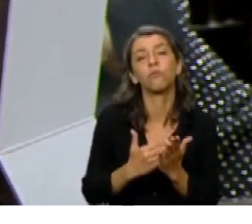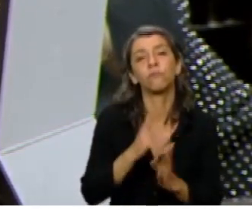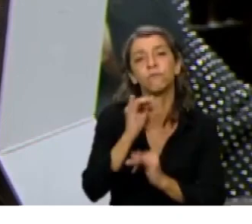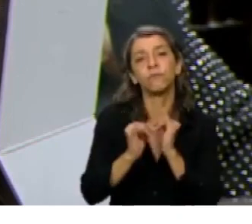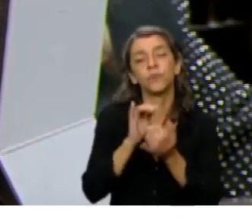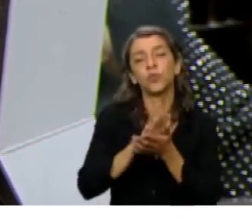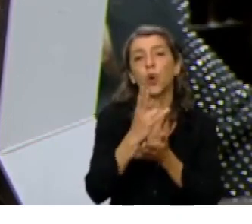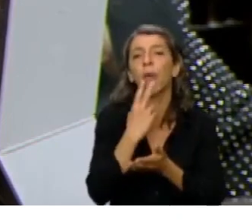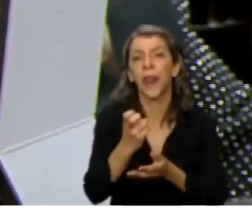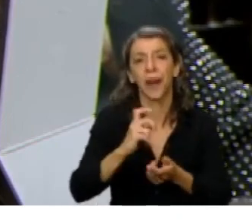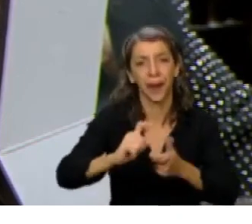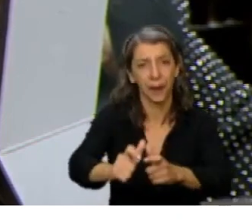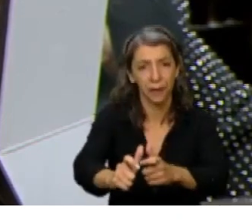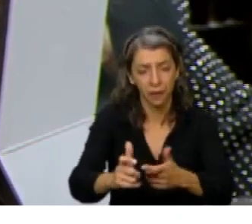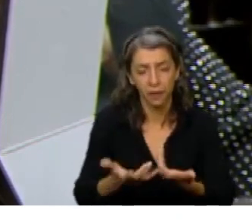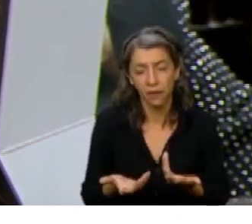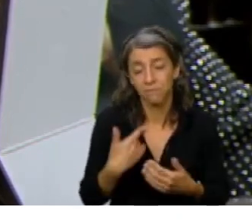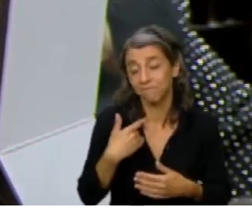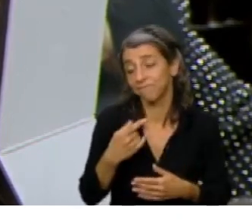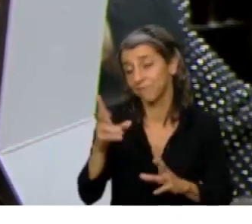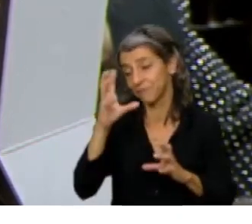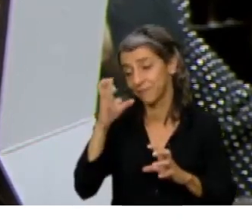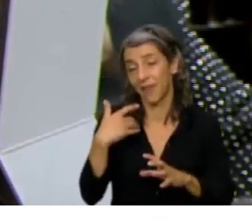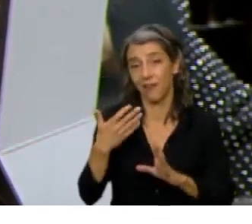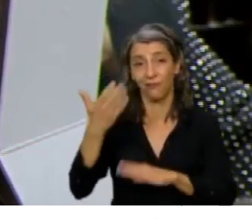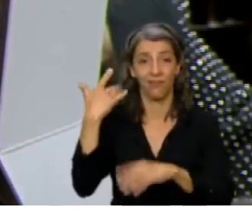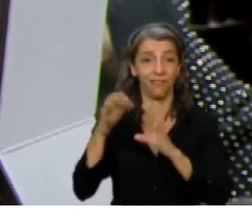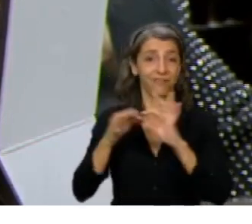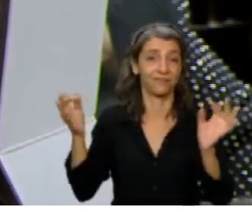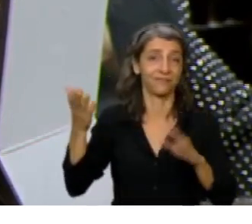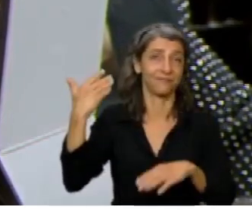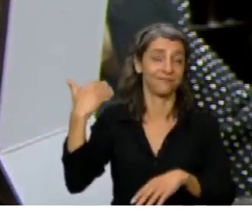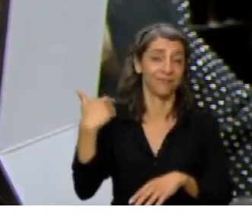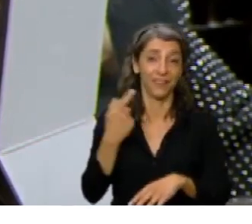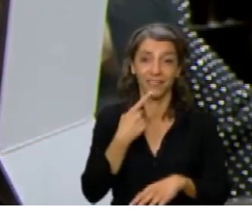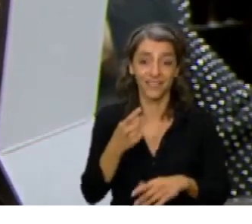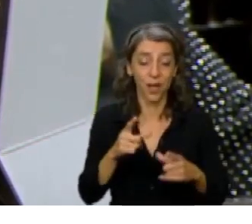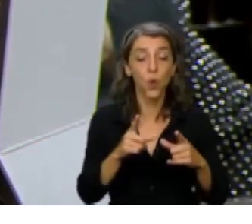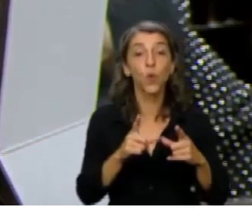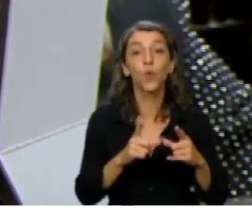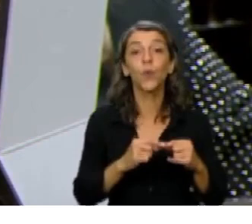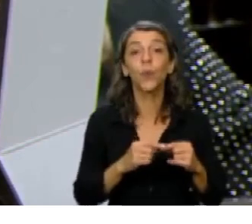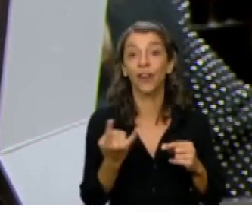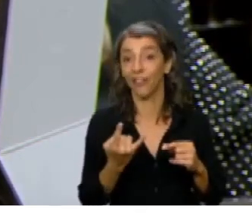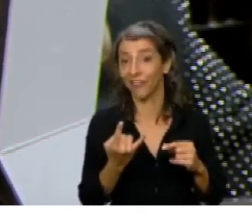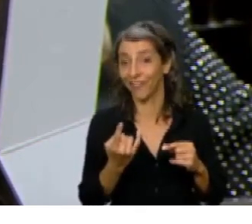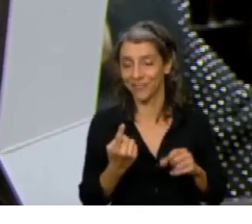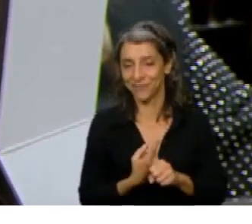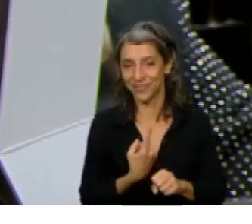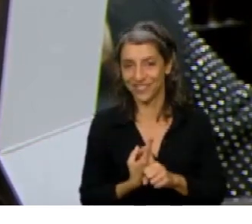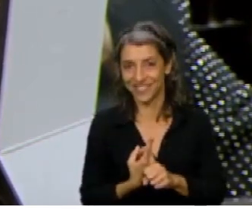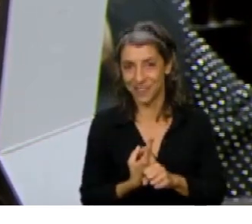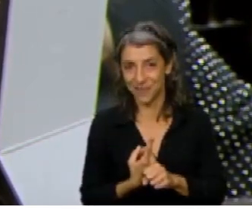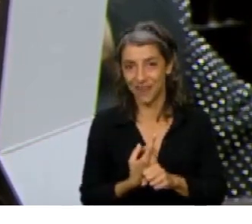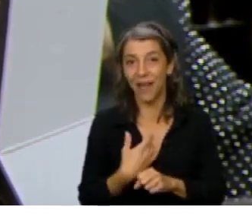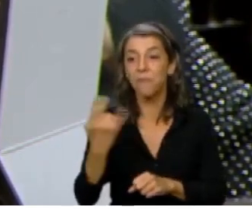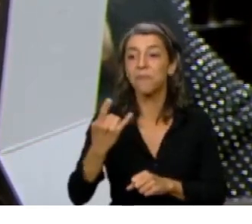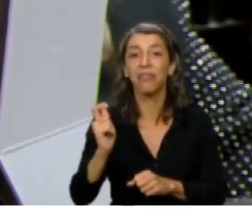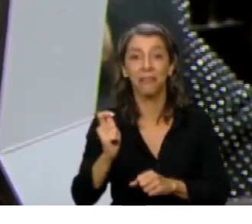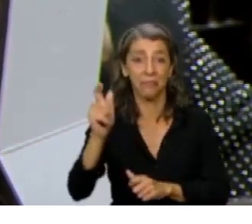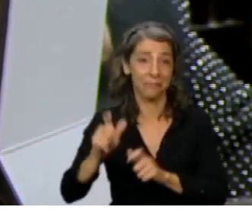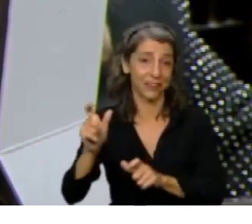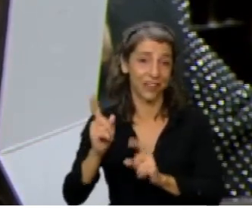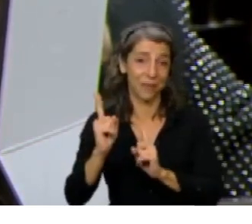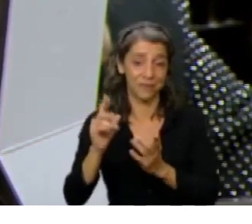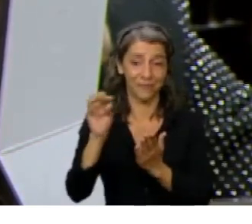energías renovables. Me recuerdo un viejo dicho que dice que los números no mienten, que los que mienten son los que los hacen. Esto lo